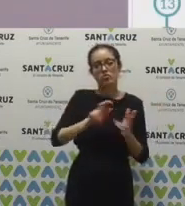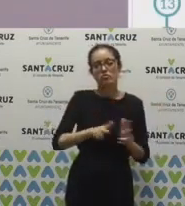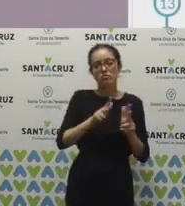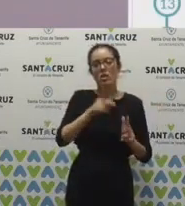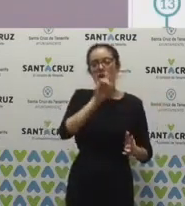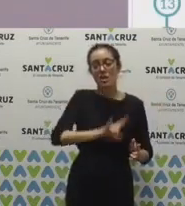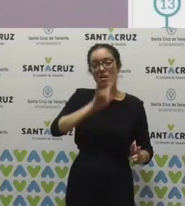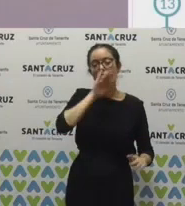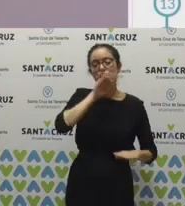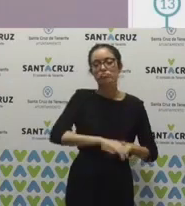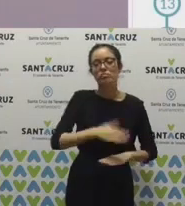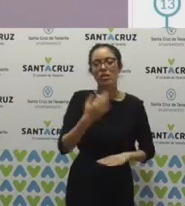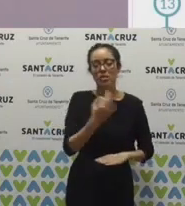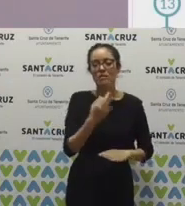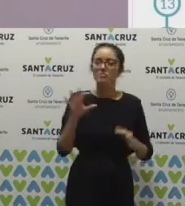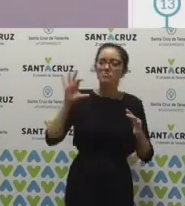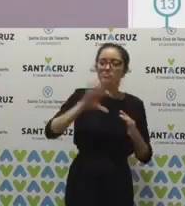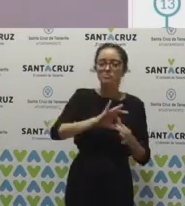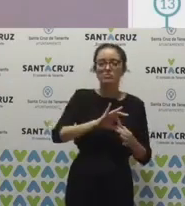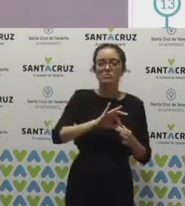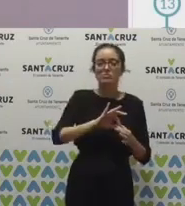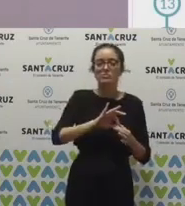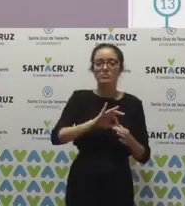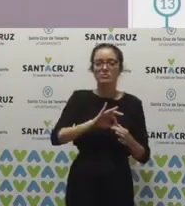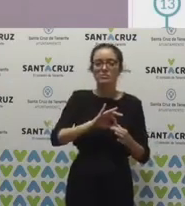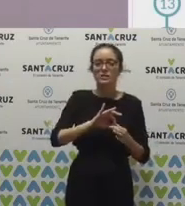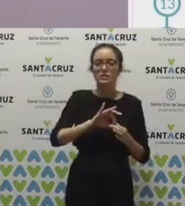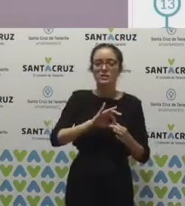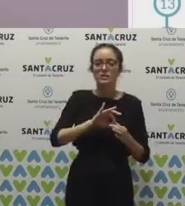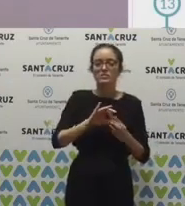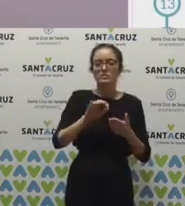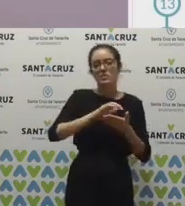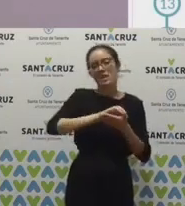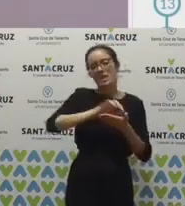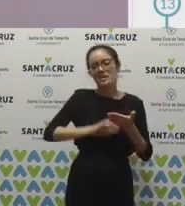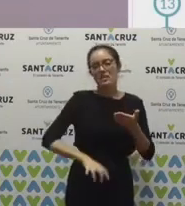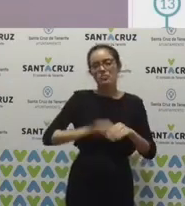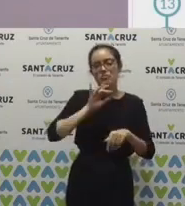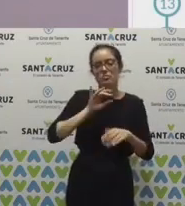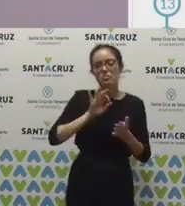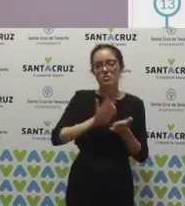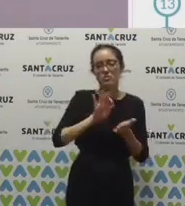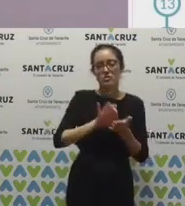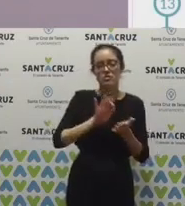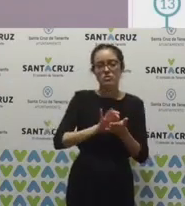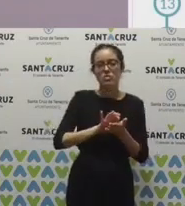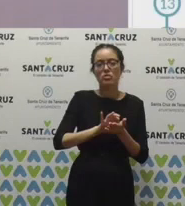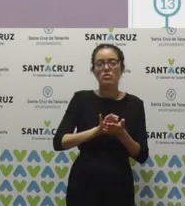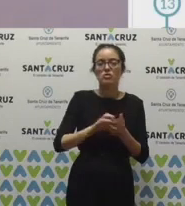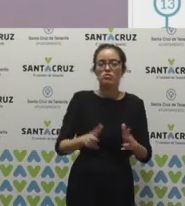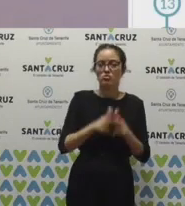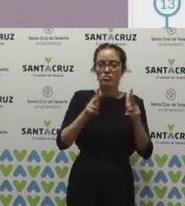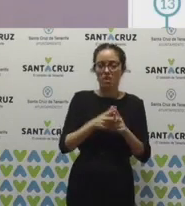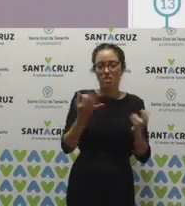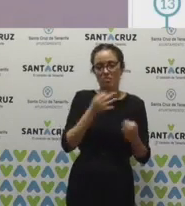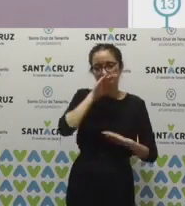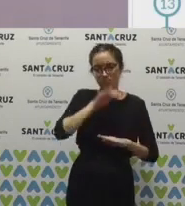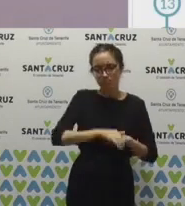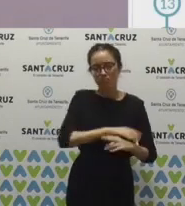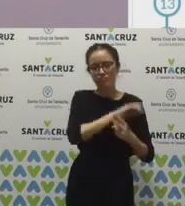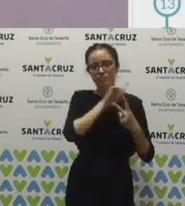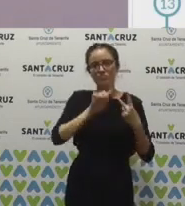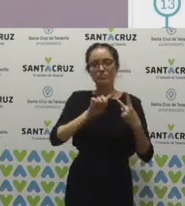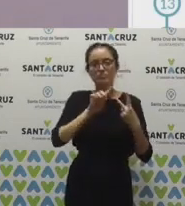canarias el referido al establecimiento efectivo del catálogo de servicios y prestaciones del sistema público de servicios sociales el